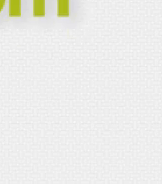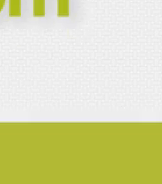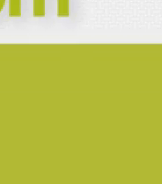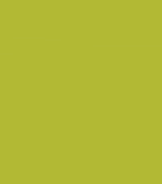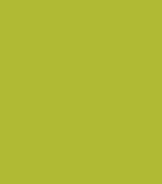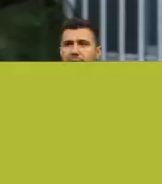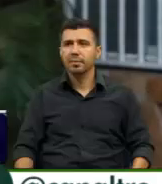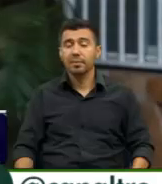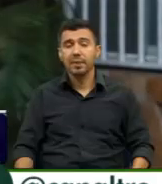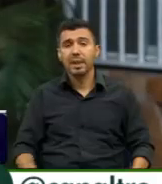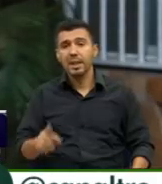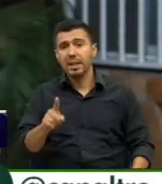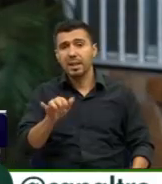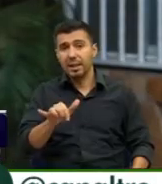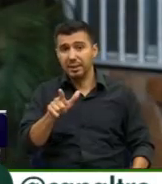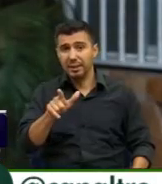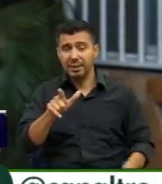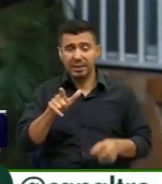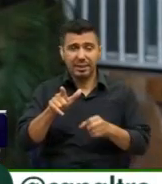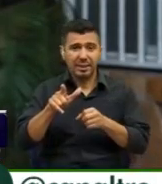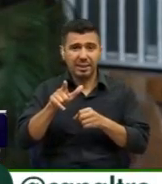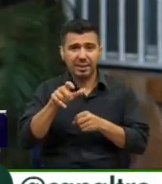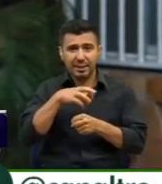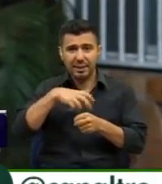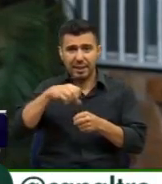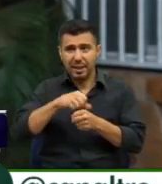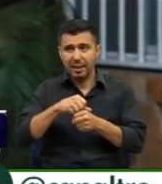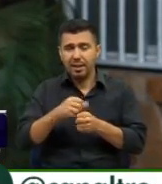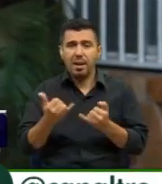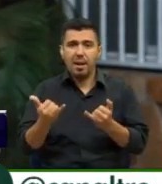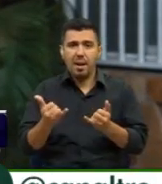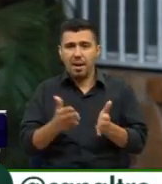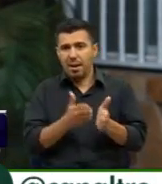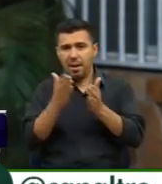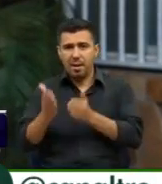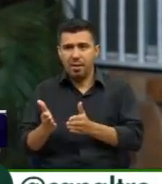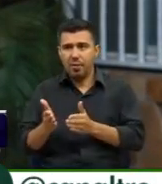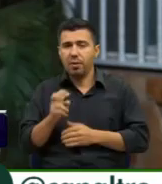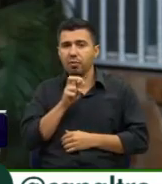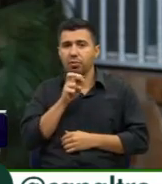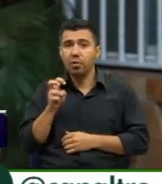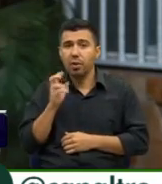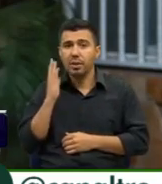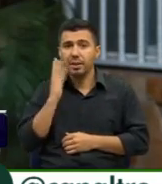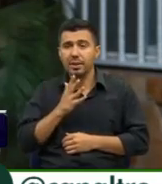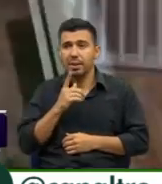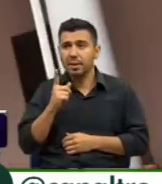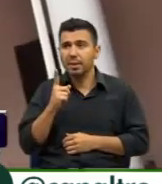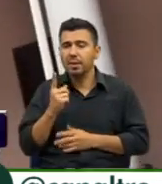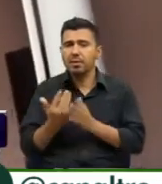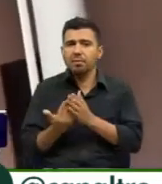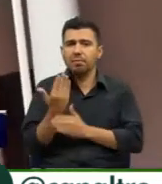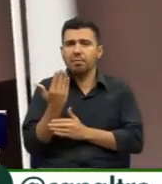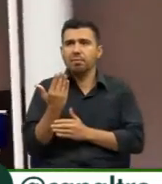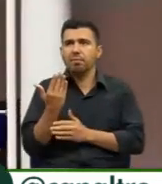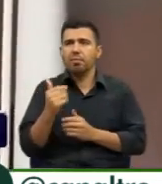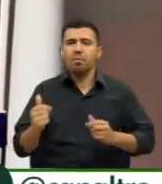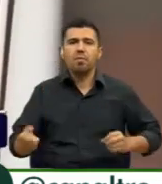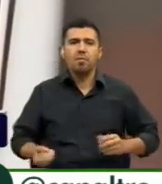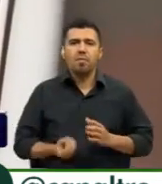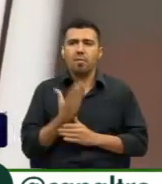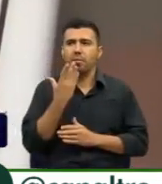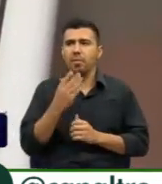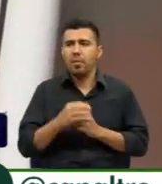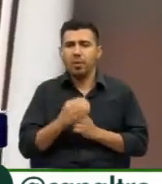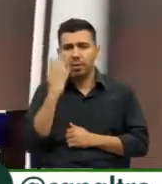Santandertheatre.com. Y de Santander pasamos a Norte de Santander. Pues les cuento que después de 4 años vuelve nuevamente Moda y Belleza por un